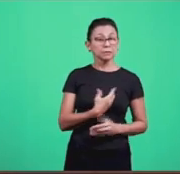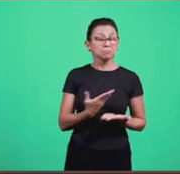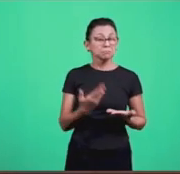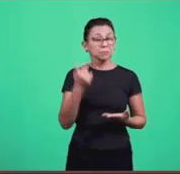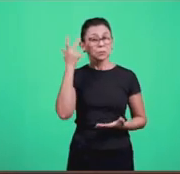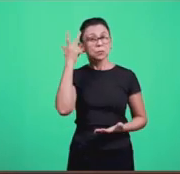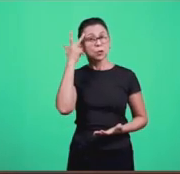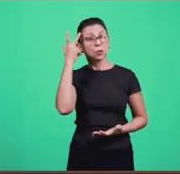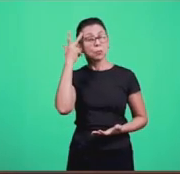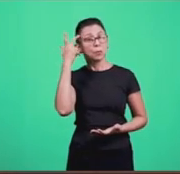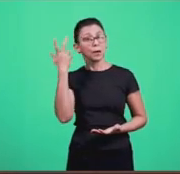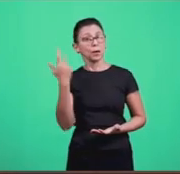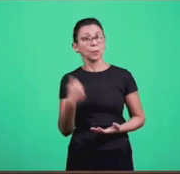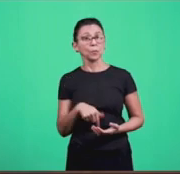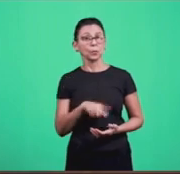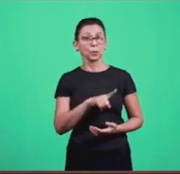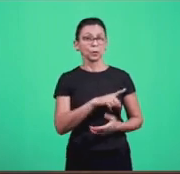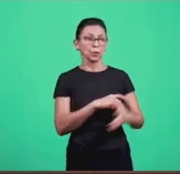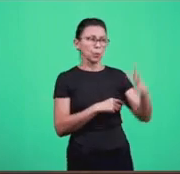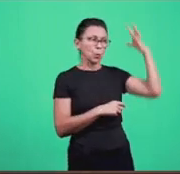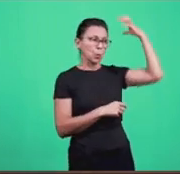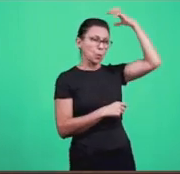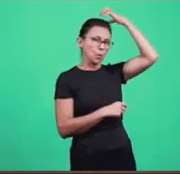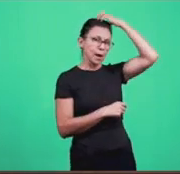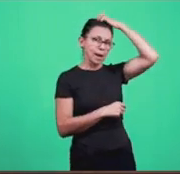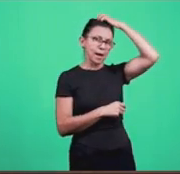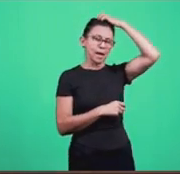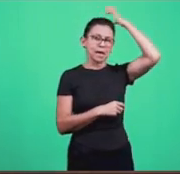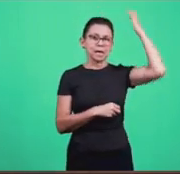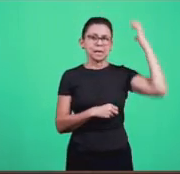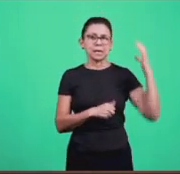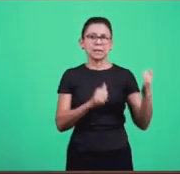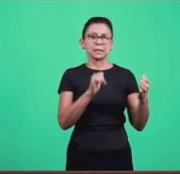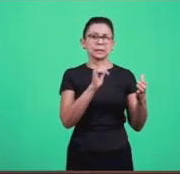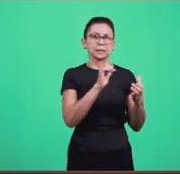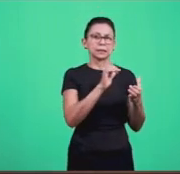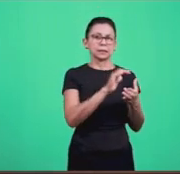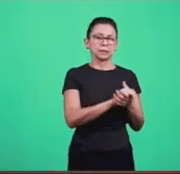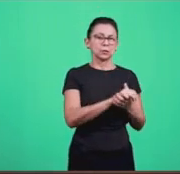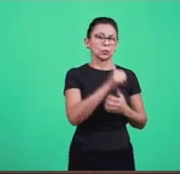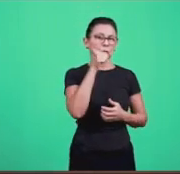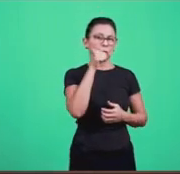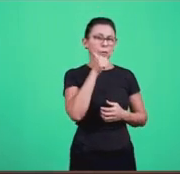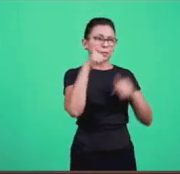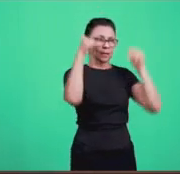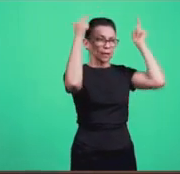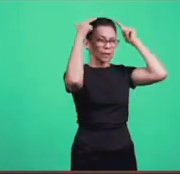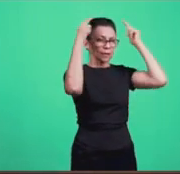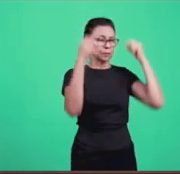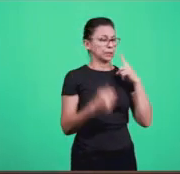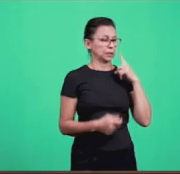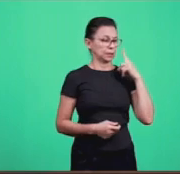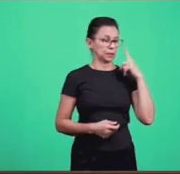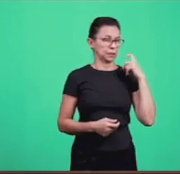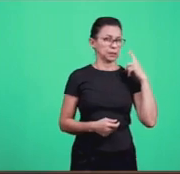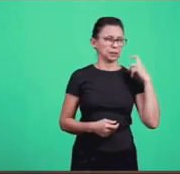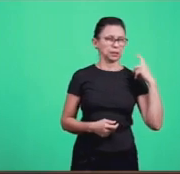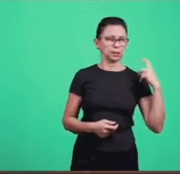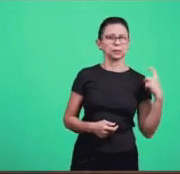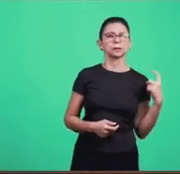como Acab hizo un casamiento con Jezabel por interés, muchos ahora también han